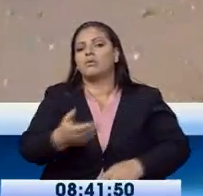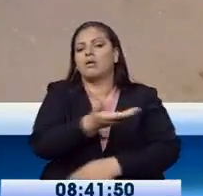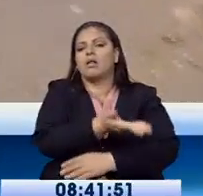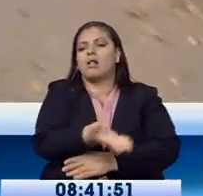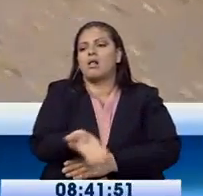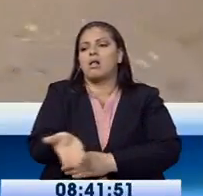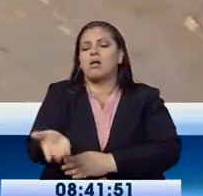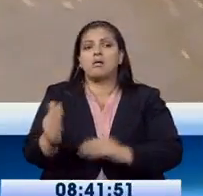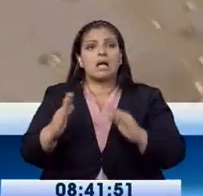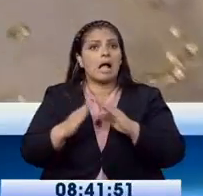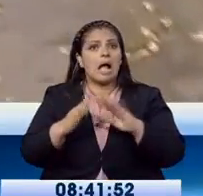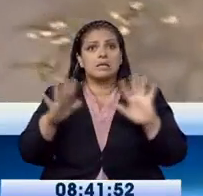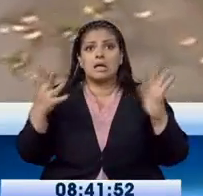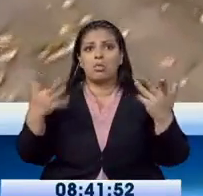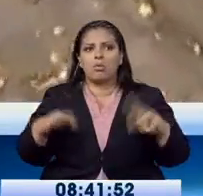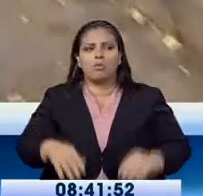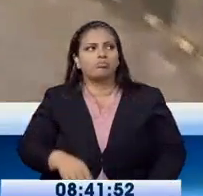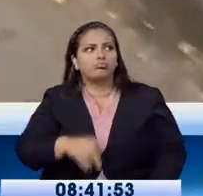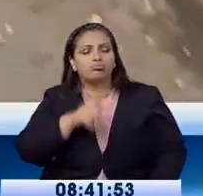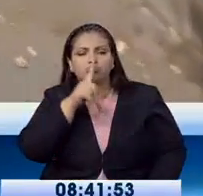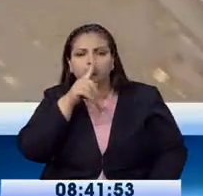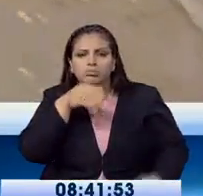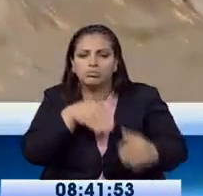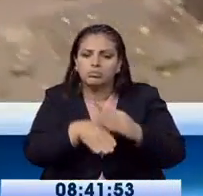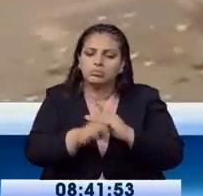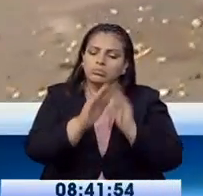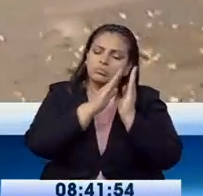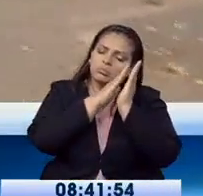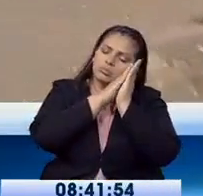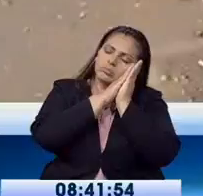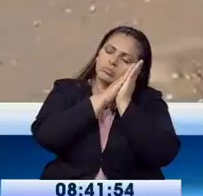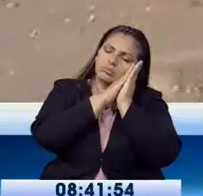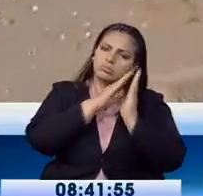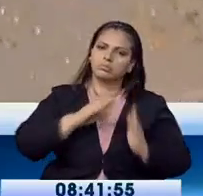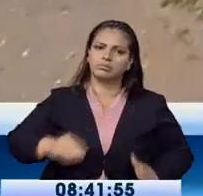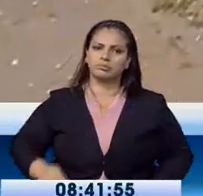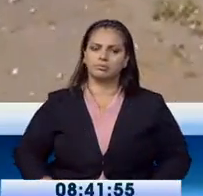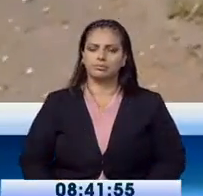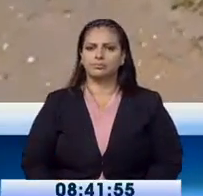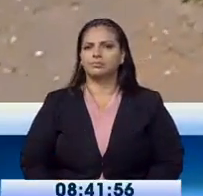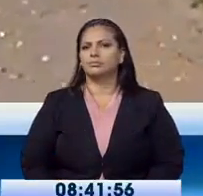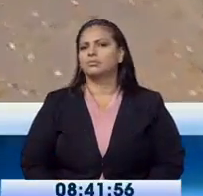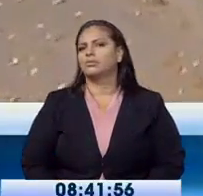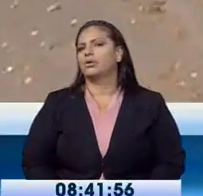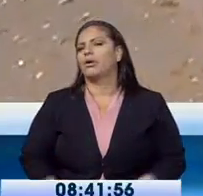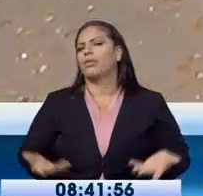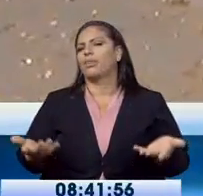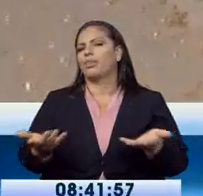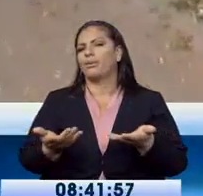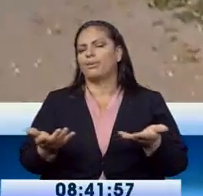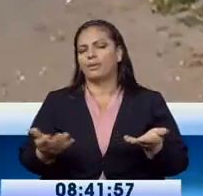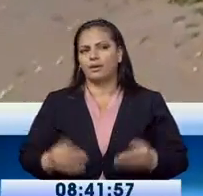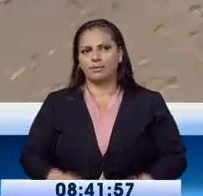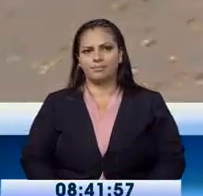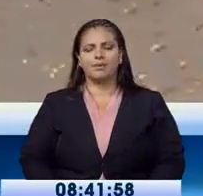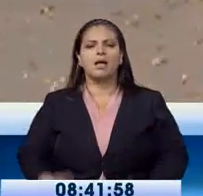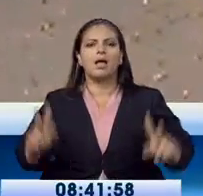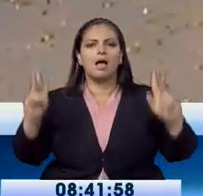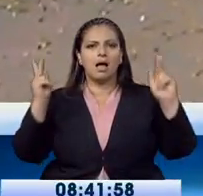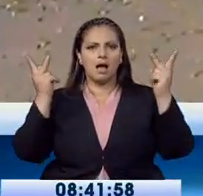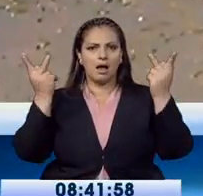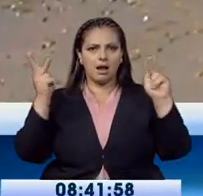indigencia este problema se registra en la octava etapa de la ciudadela alborada